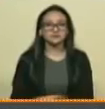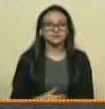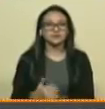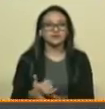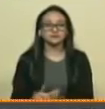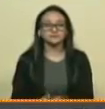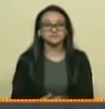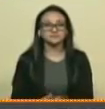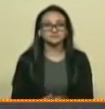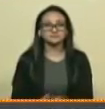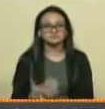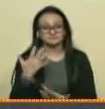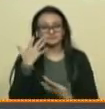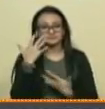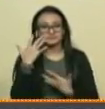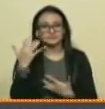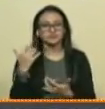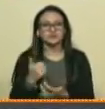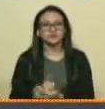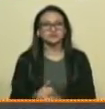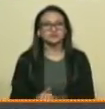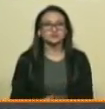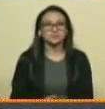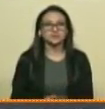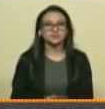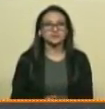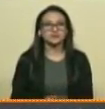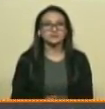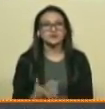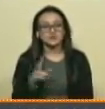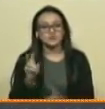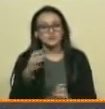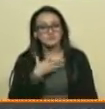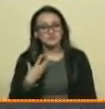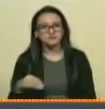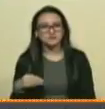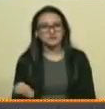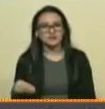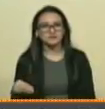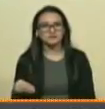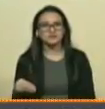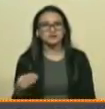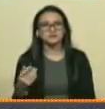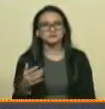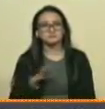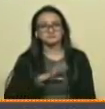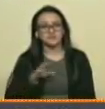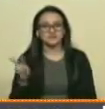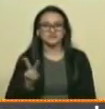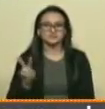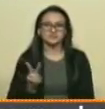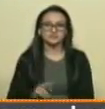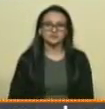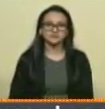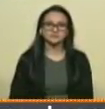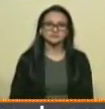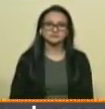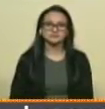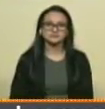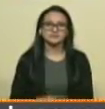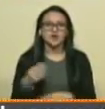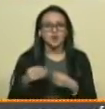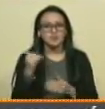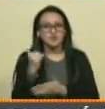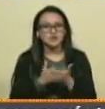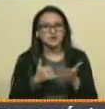que se ven identificados quién va a ser el nuevo presidente o presidenta de la República de Venezuela. ¿Cómo se generó el registro